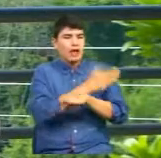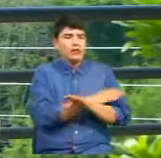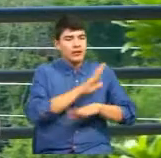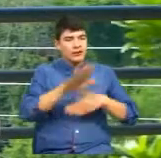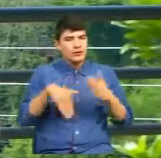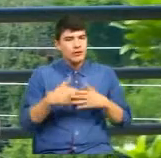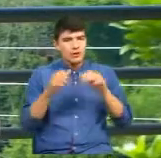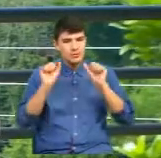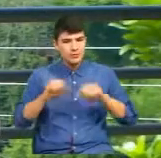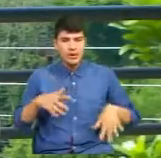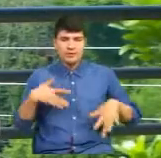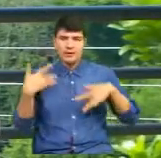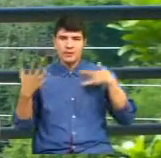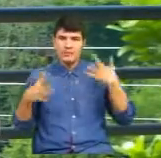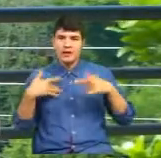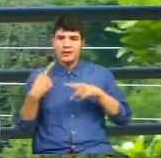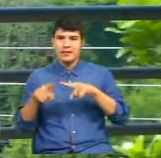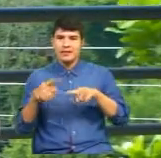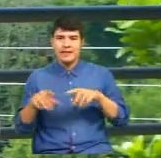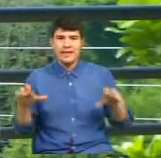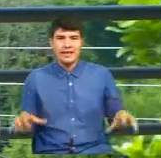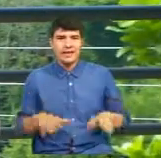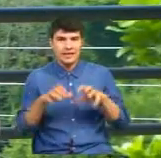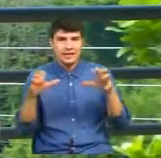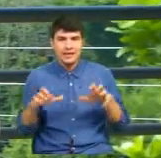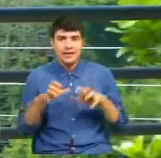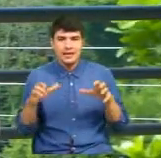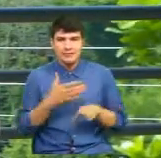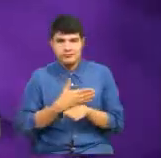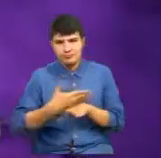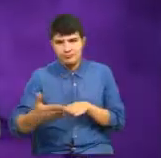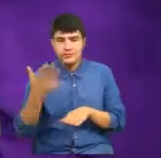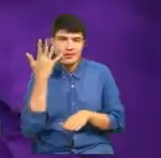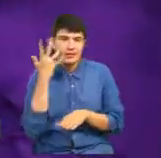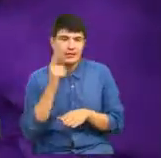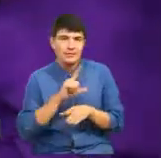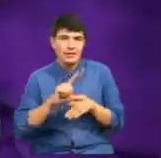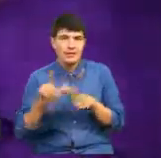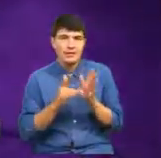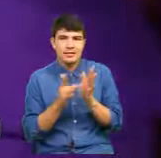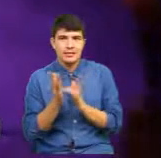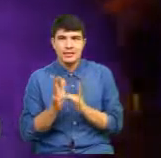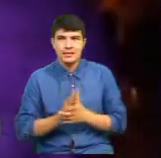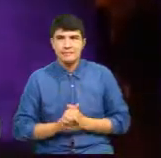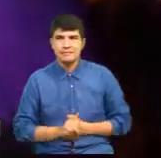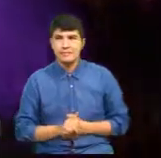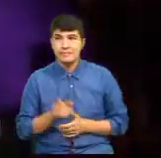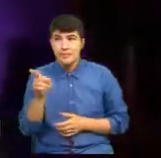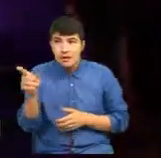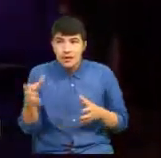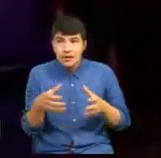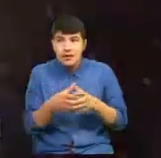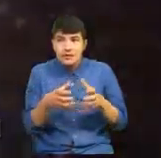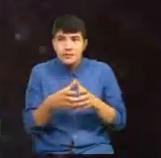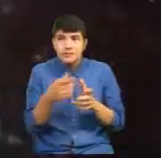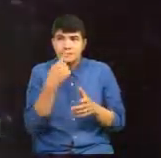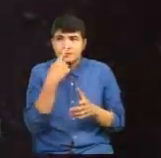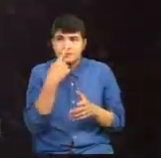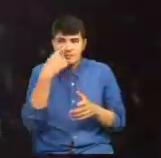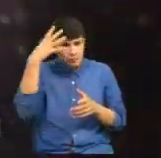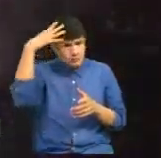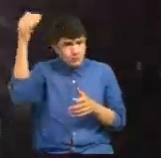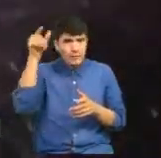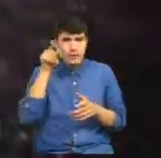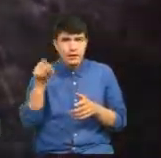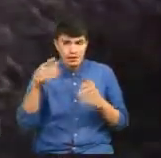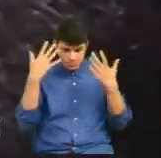diferentes actividades que se tienen previstas durante estos días. Una hermandad integrada por curiosos duendecillos vestidos